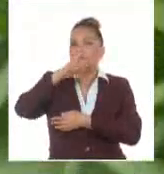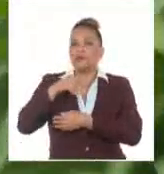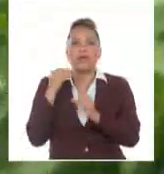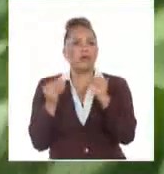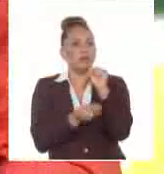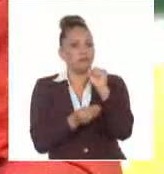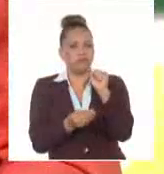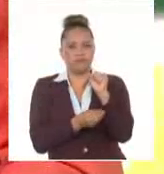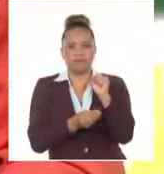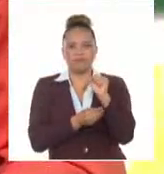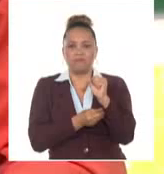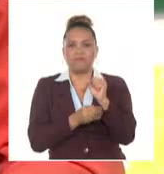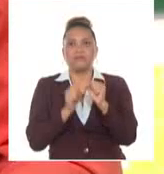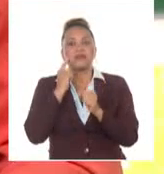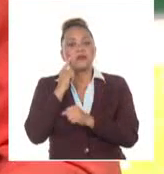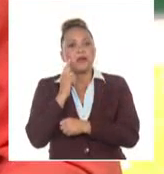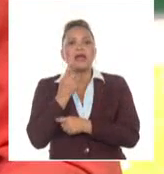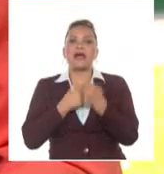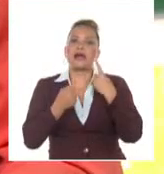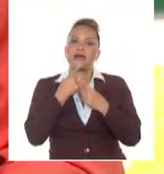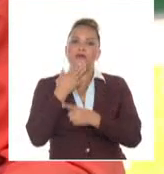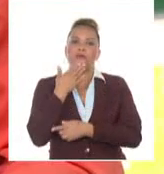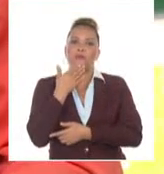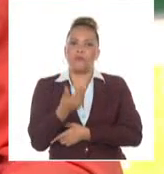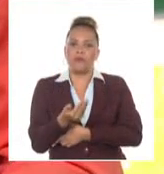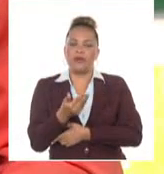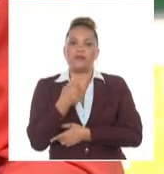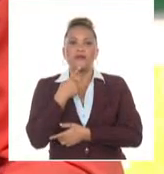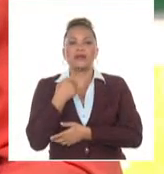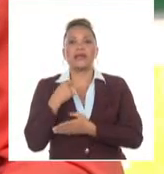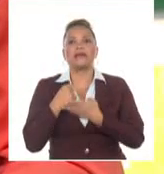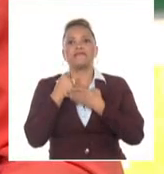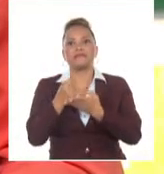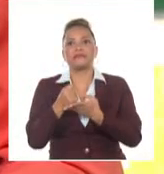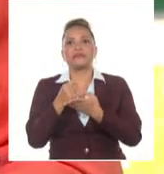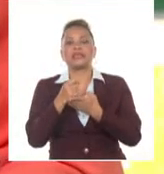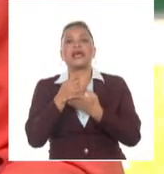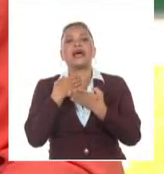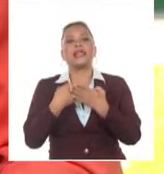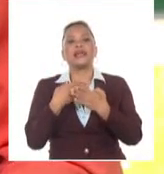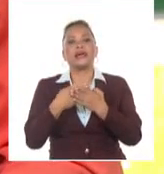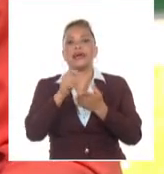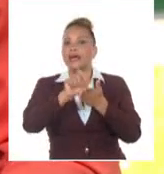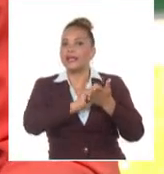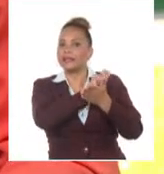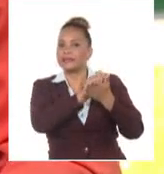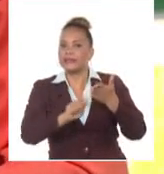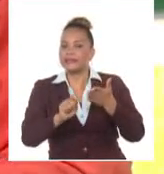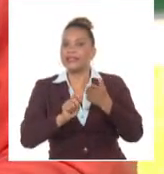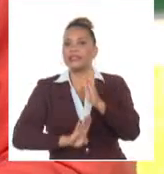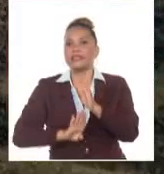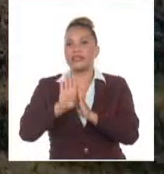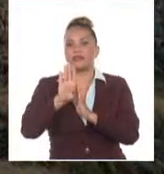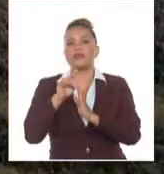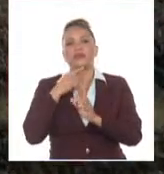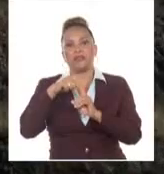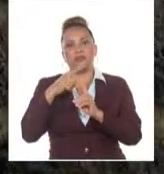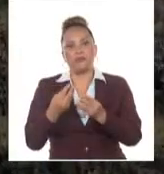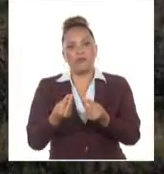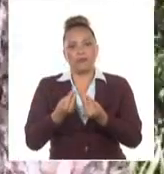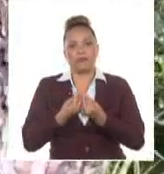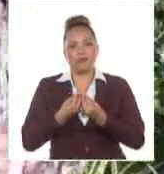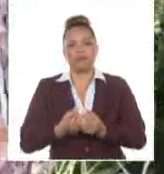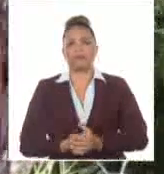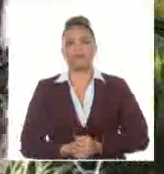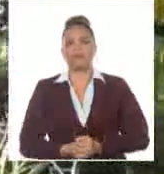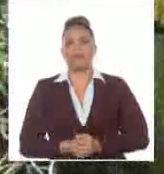llanuras, y hoy es un elemento contribuyente a la agenda de desarrollo sostenible que ONU Turismo nos propone. Del programa